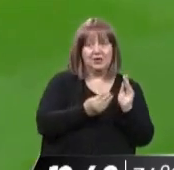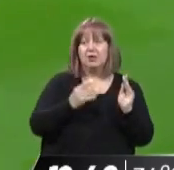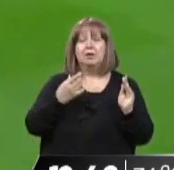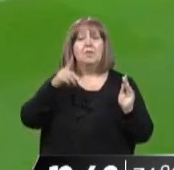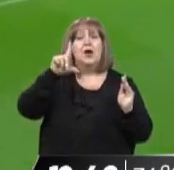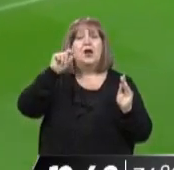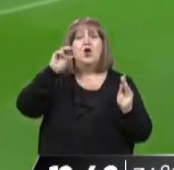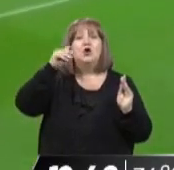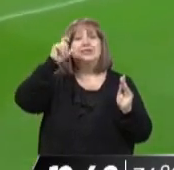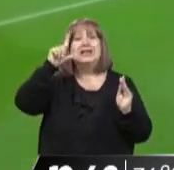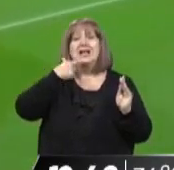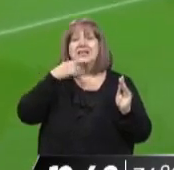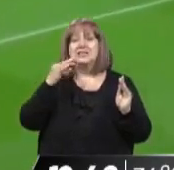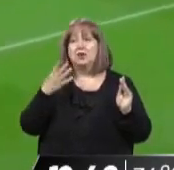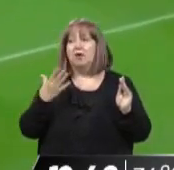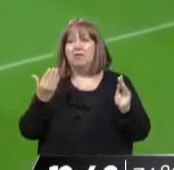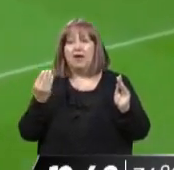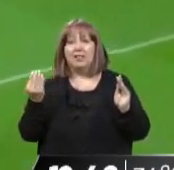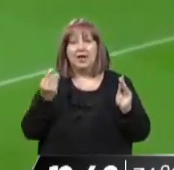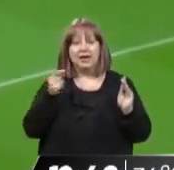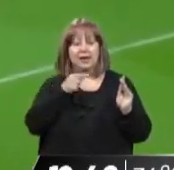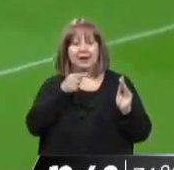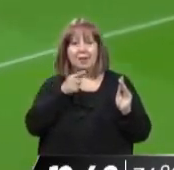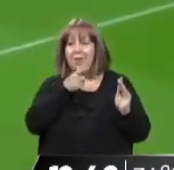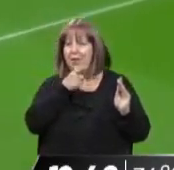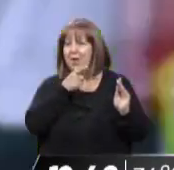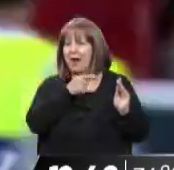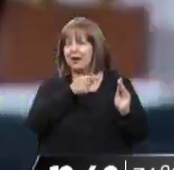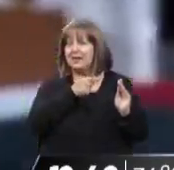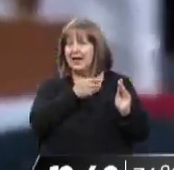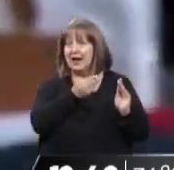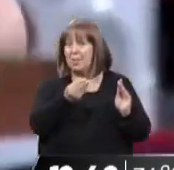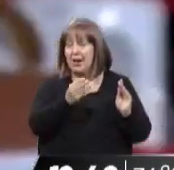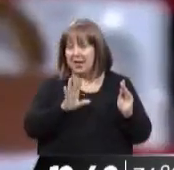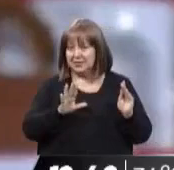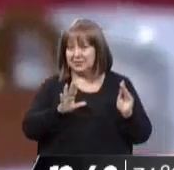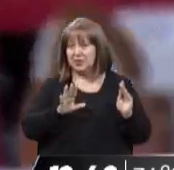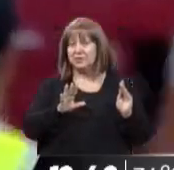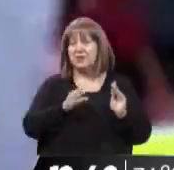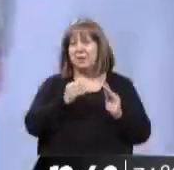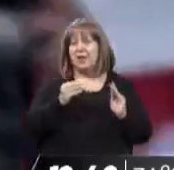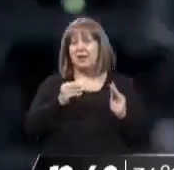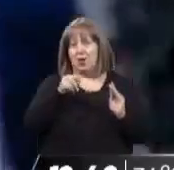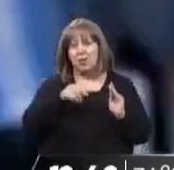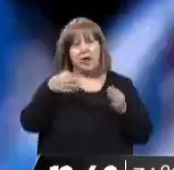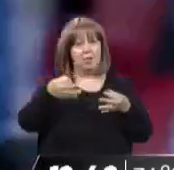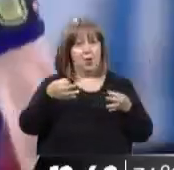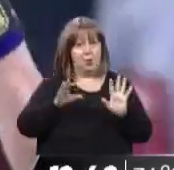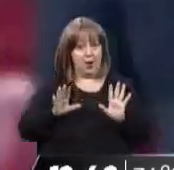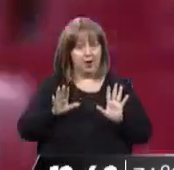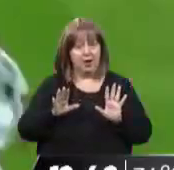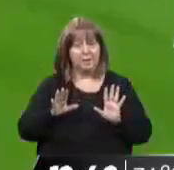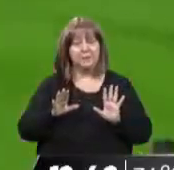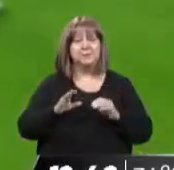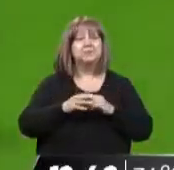titular el martes próximo. Su papá estuvo en mundiales, ¿no? ¿McAllister o no? No, ¿o no, solamente en el 94. No. Tengo alguna duda. Ah. Sí estuvo en el